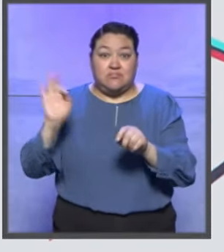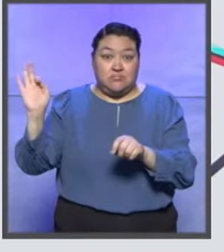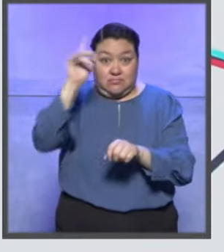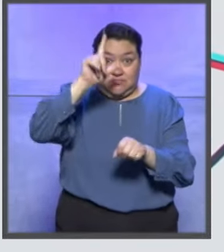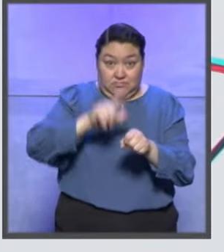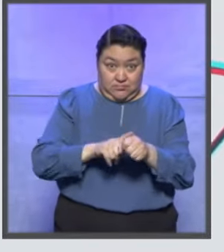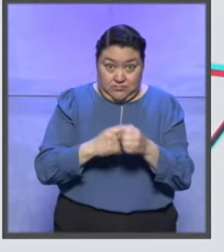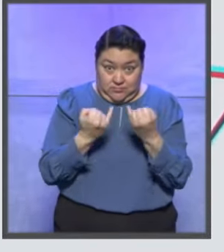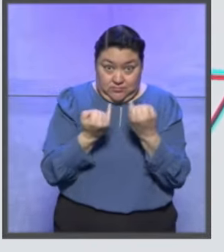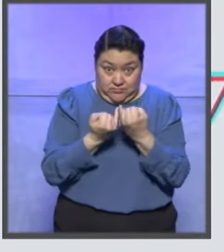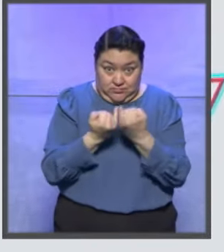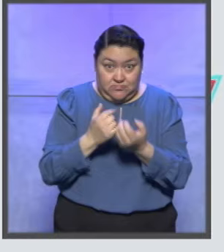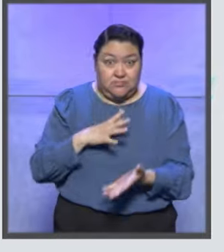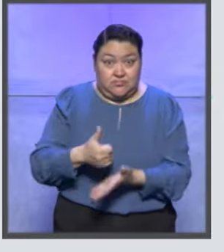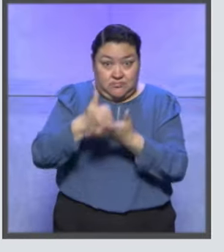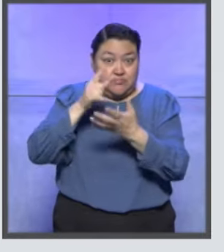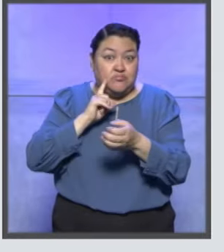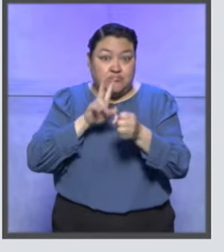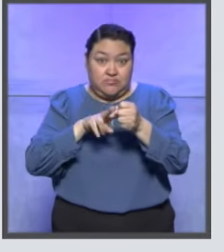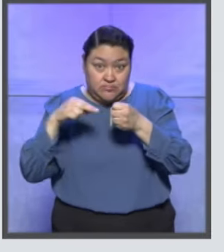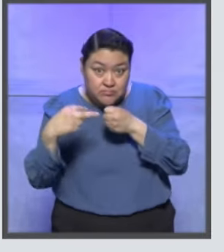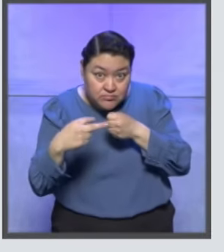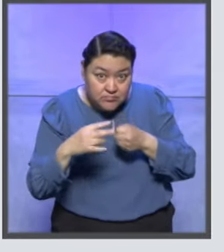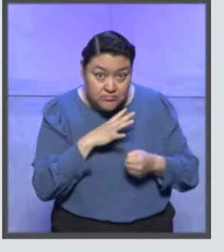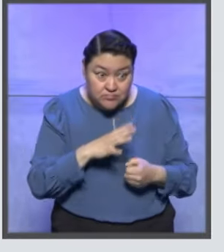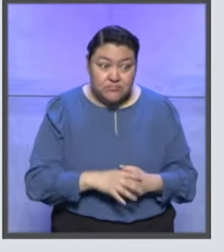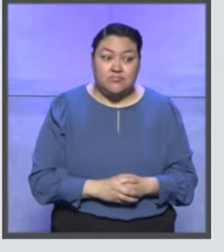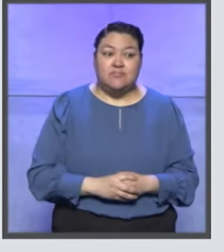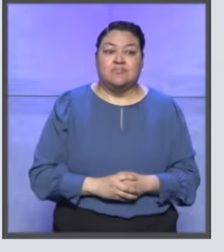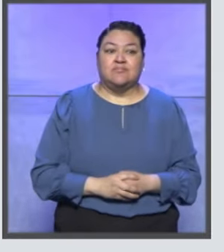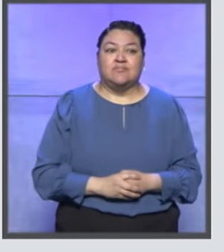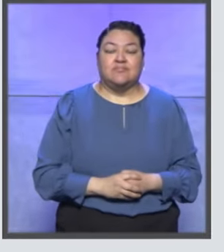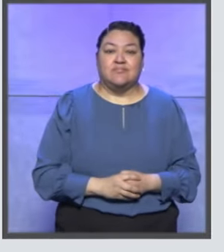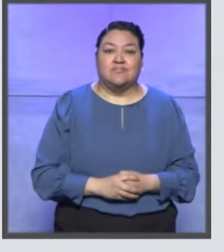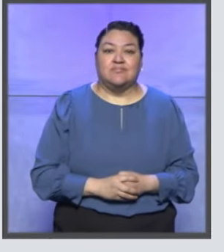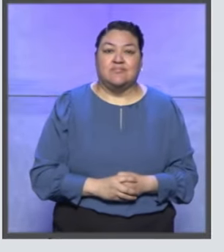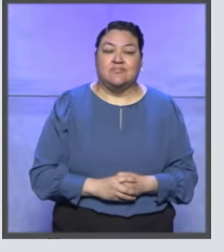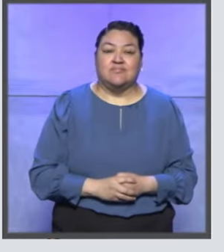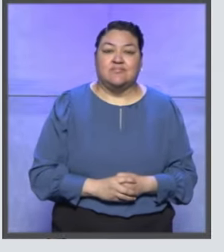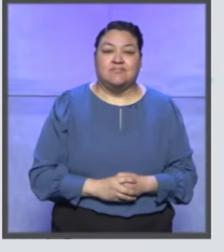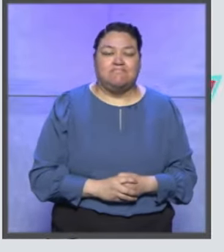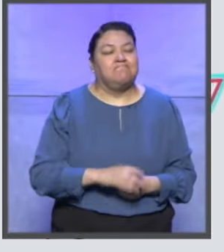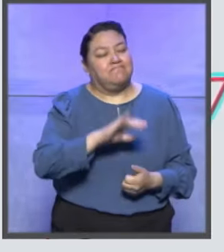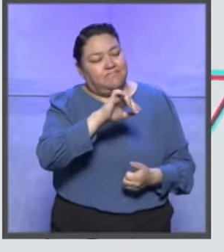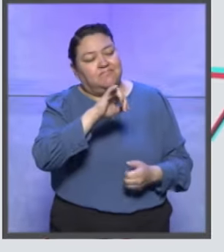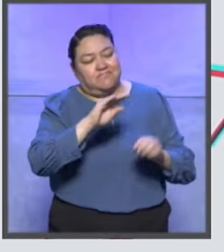Margarita Espinosa Armengol, ¿el federalismo también favorece la perspectiva de género? Muy breve.